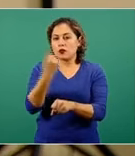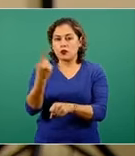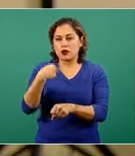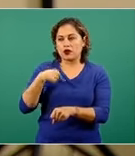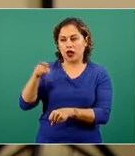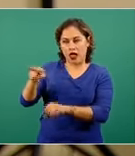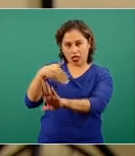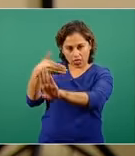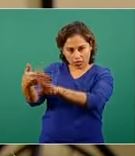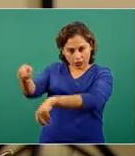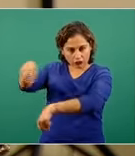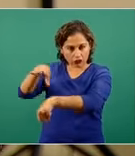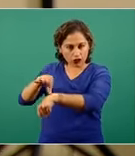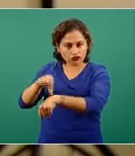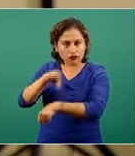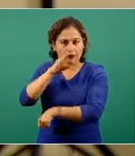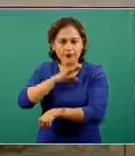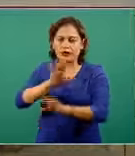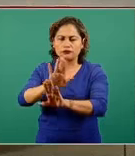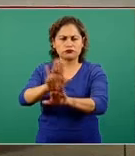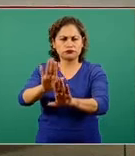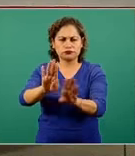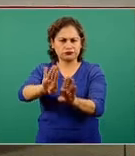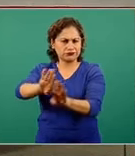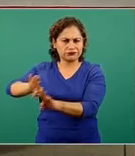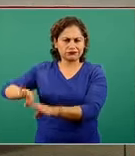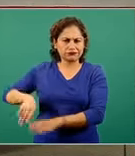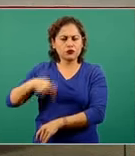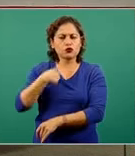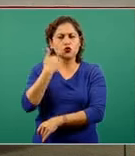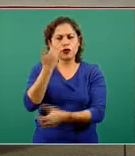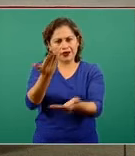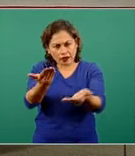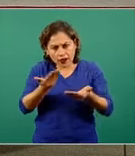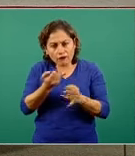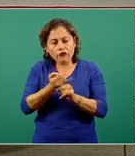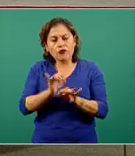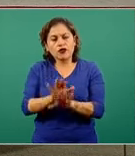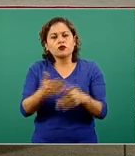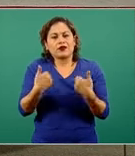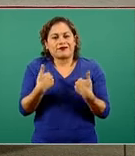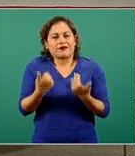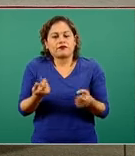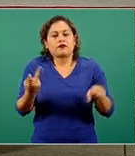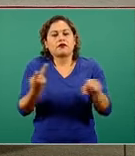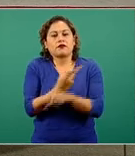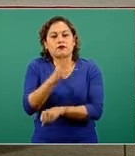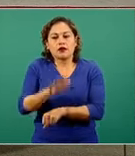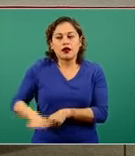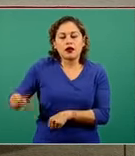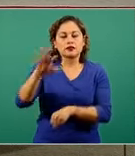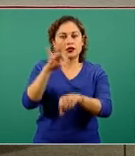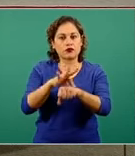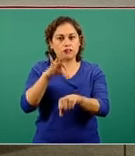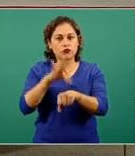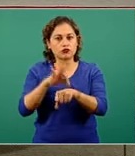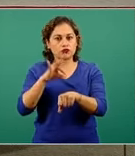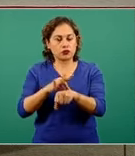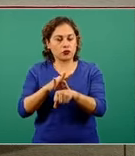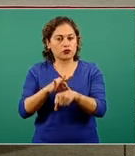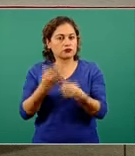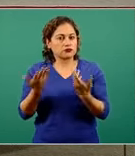irresponsables que están recetando esto, no, sino más bien para entender un poco el papel de los doctores, ¿no? Que ante no tener